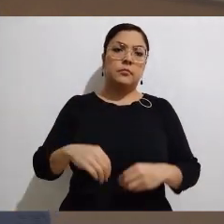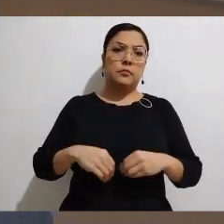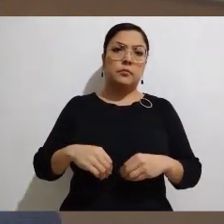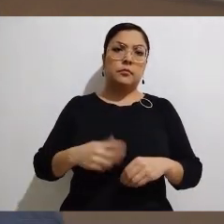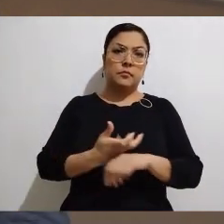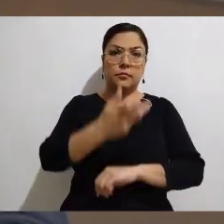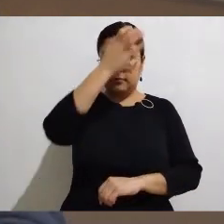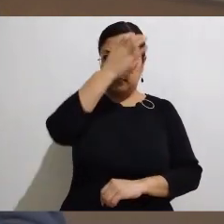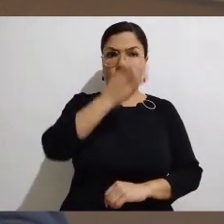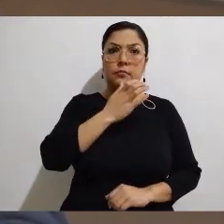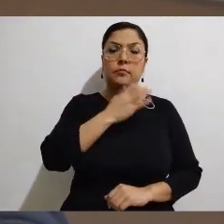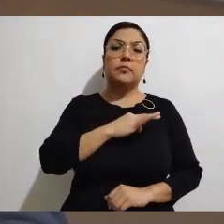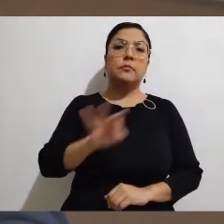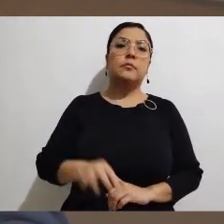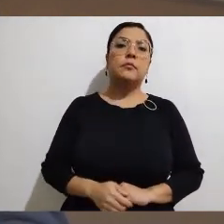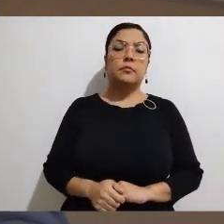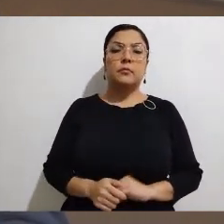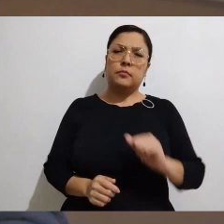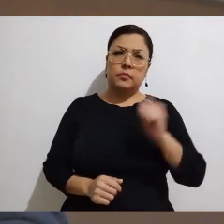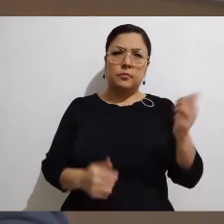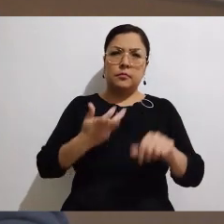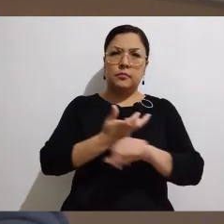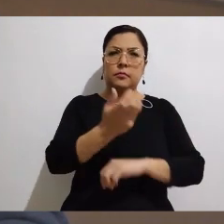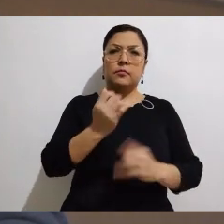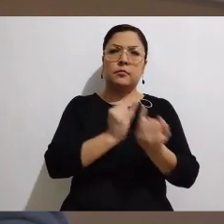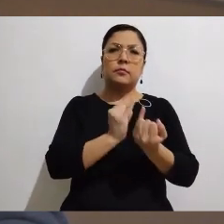por ahí en otro estado de la República este año.